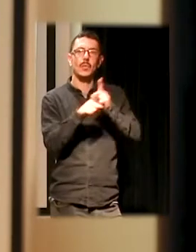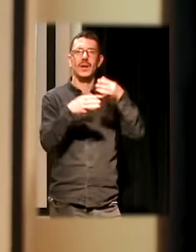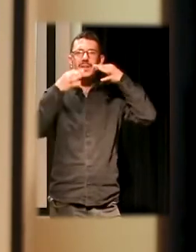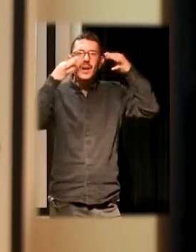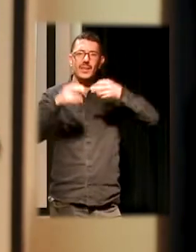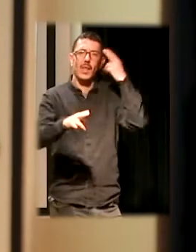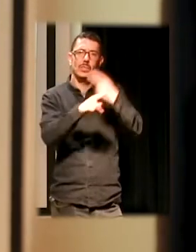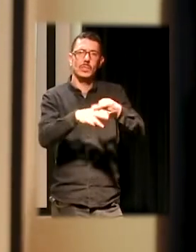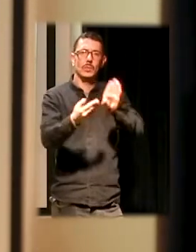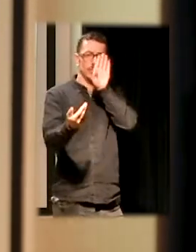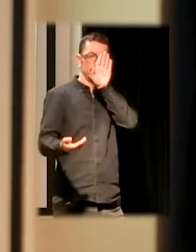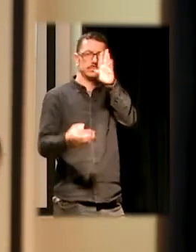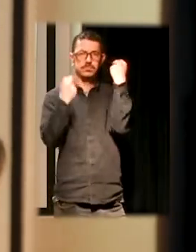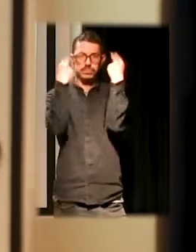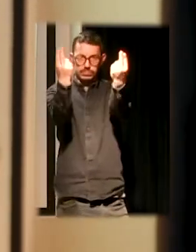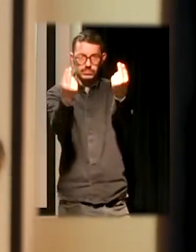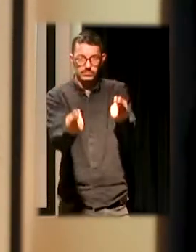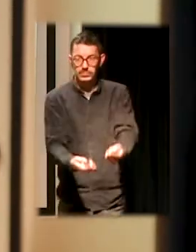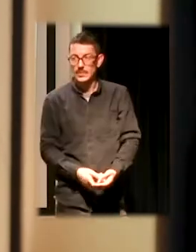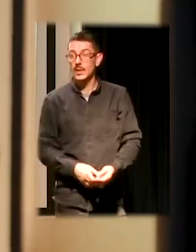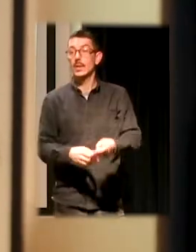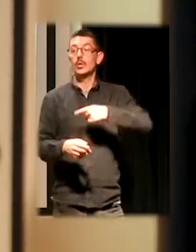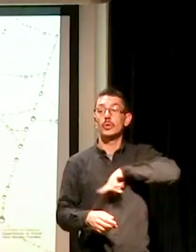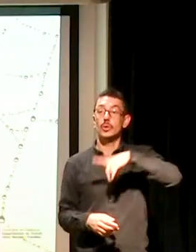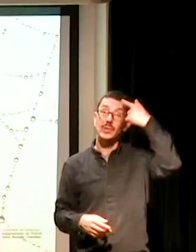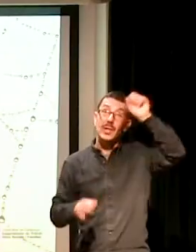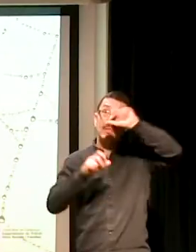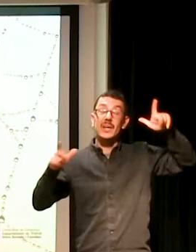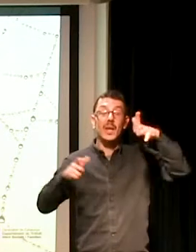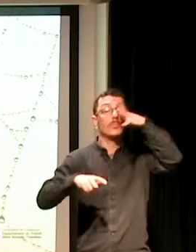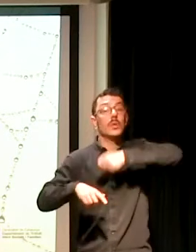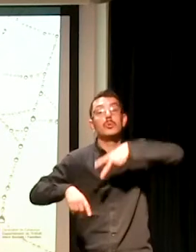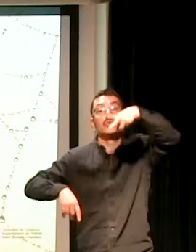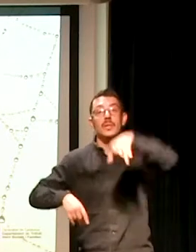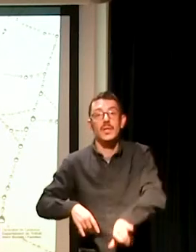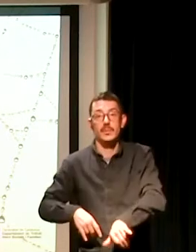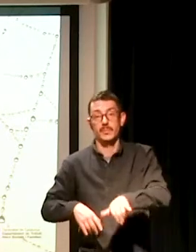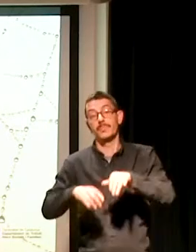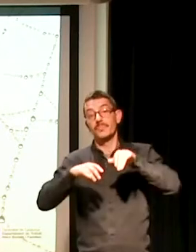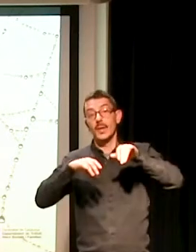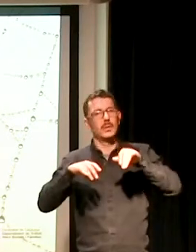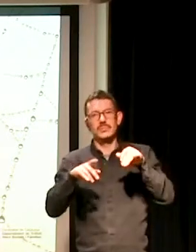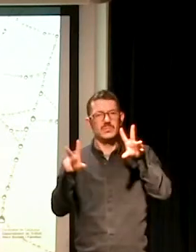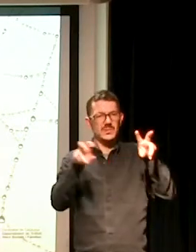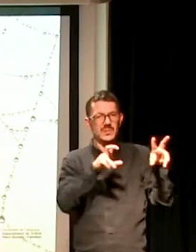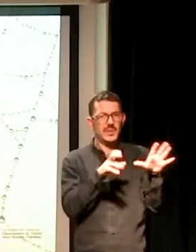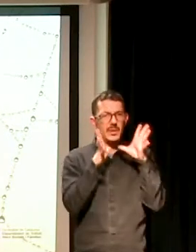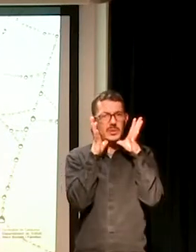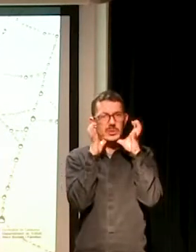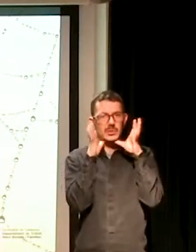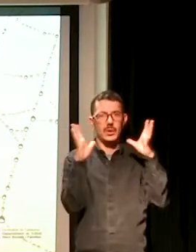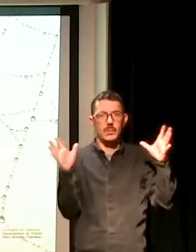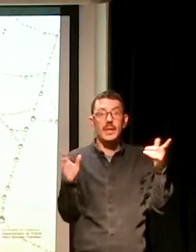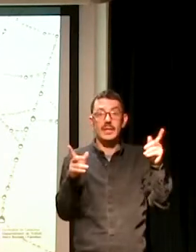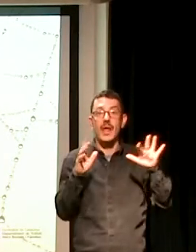migrantes, que nosotras que somos de aquí es que no nos lo podemos ni imaginar. O sea, son cosas terribles y sobre todo mucha impotencia